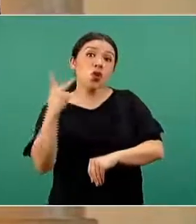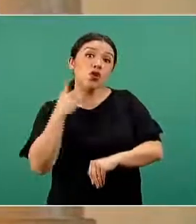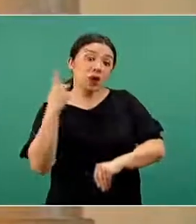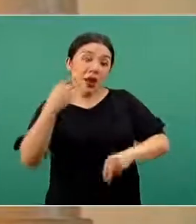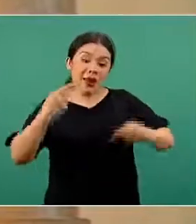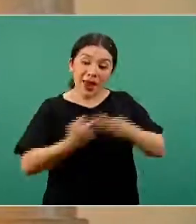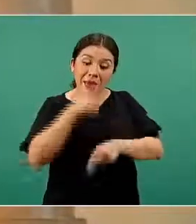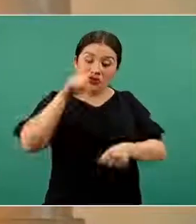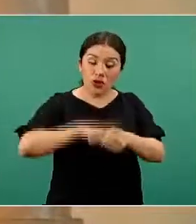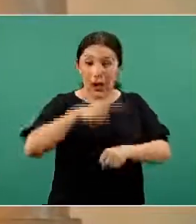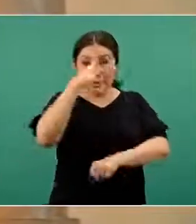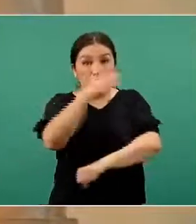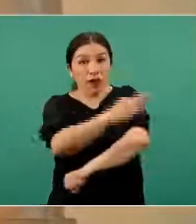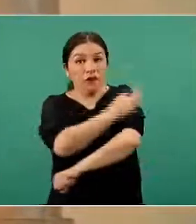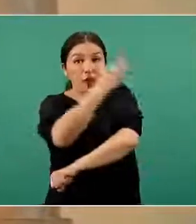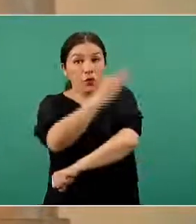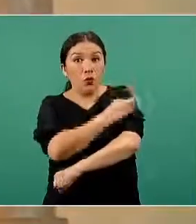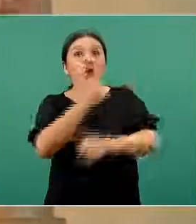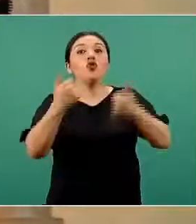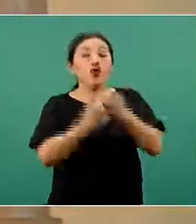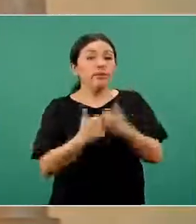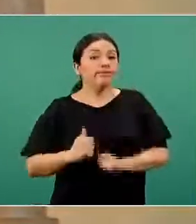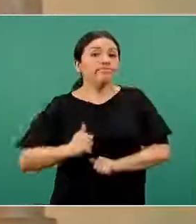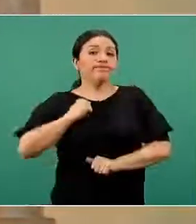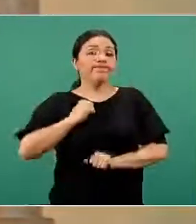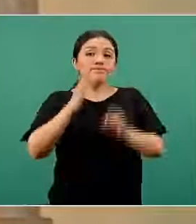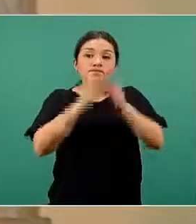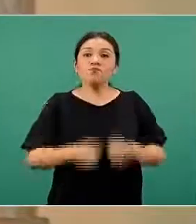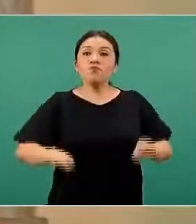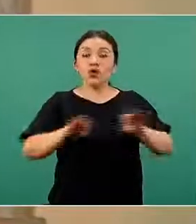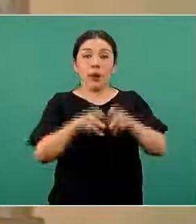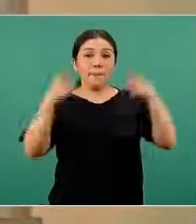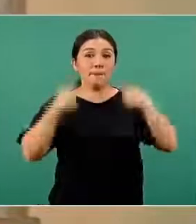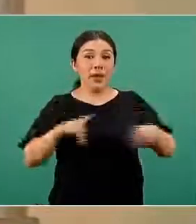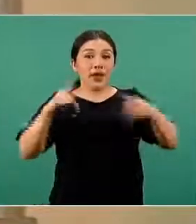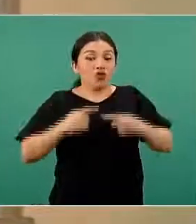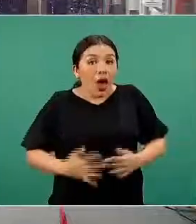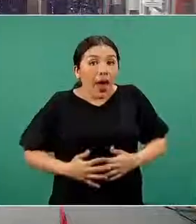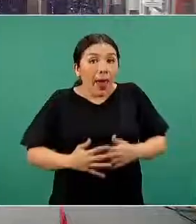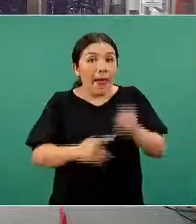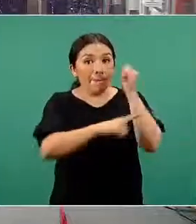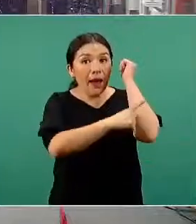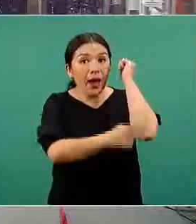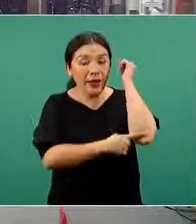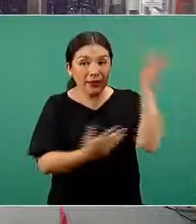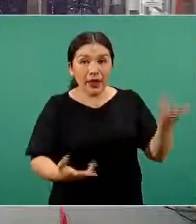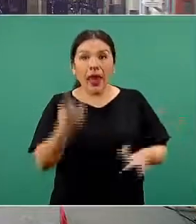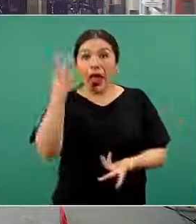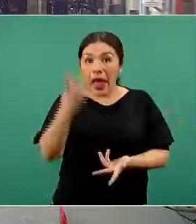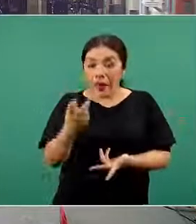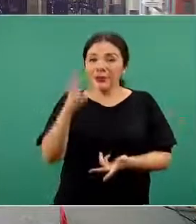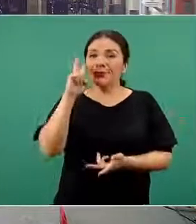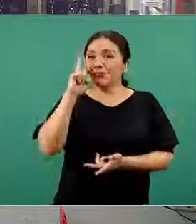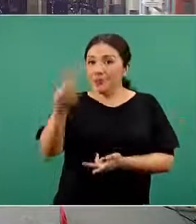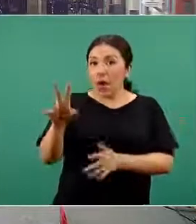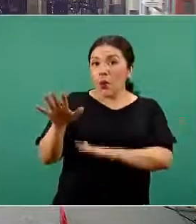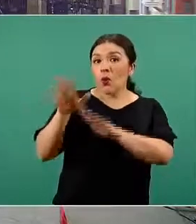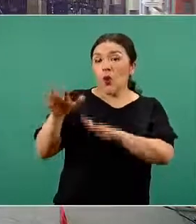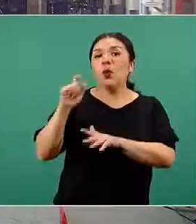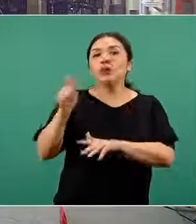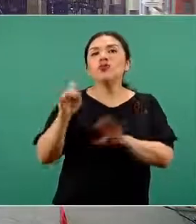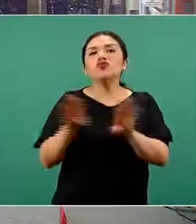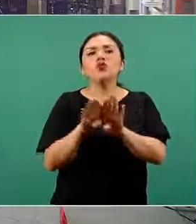políticas nacionales de vacunación la priorización de las personas embarazadas. Y aquí resalto